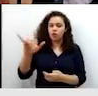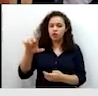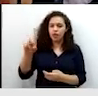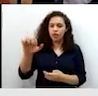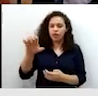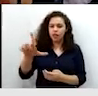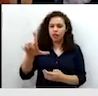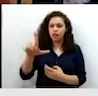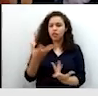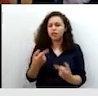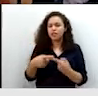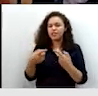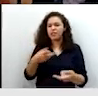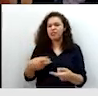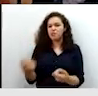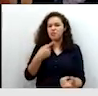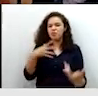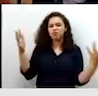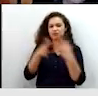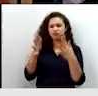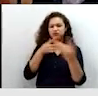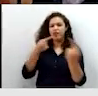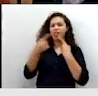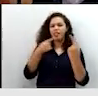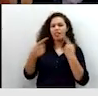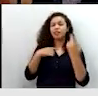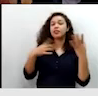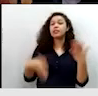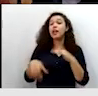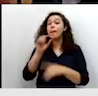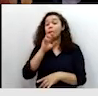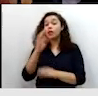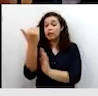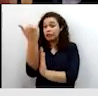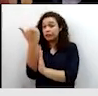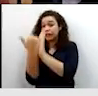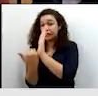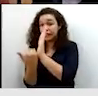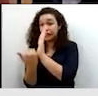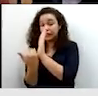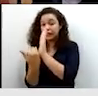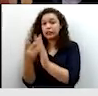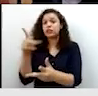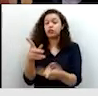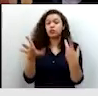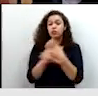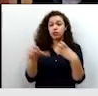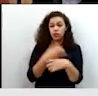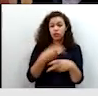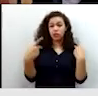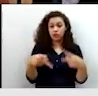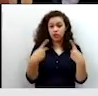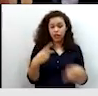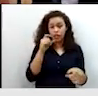guerra comercial, prácticamente lo que han hecho ellos es reducir la cantidad de consumo de su producto, pero también